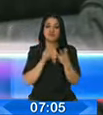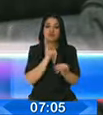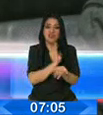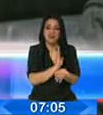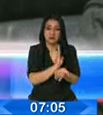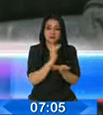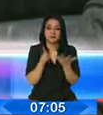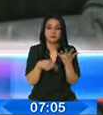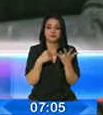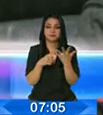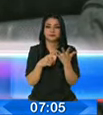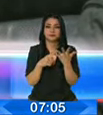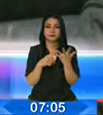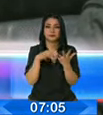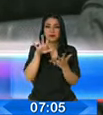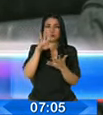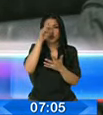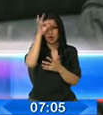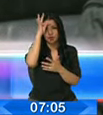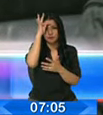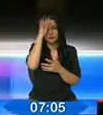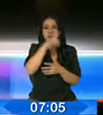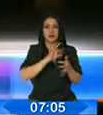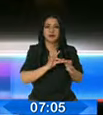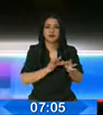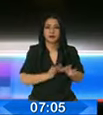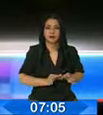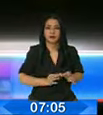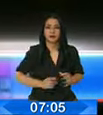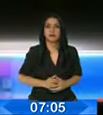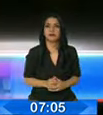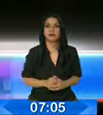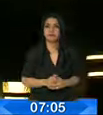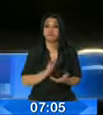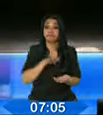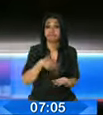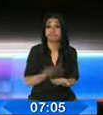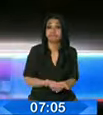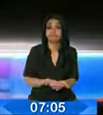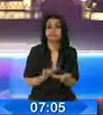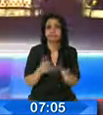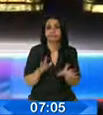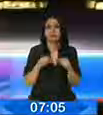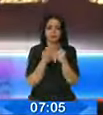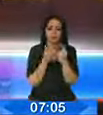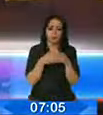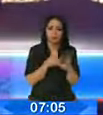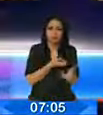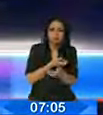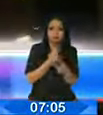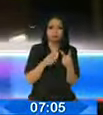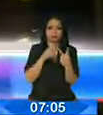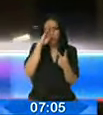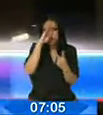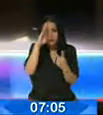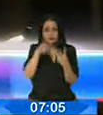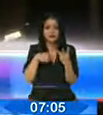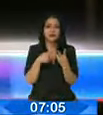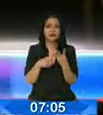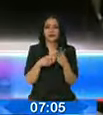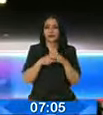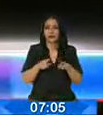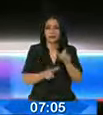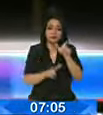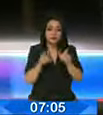tenemos símbolos tikal del calderón hasta el lugar llegaron rescatistas policía y personal del cuerpo de bomberos